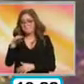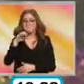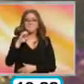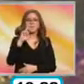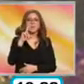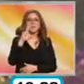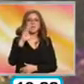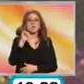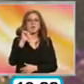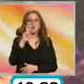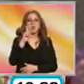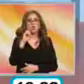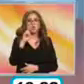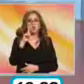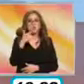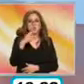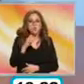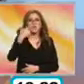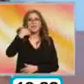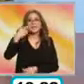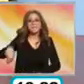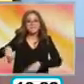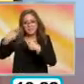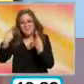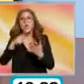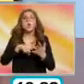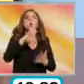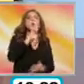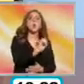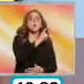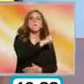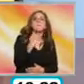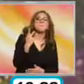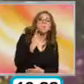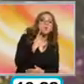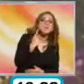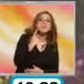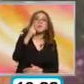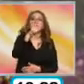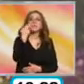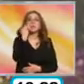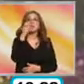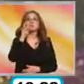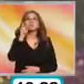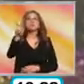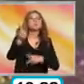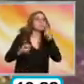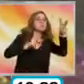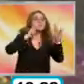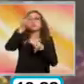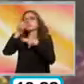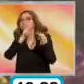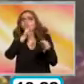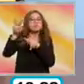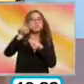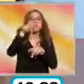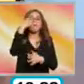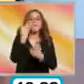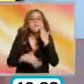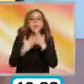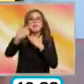quieren vender algo o los ideólogos políticos, estamos viendo el mundo que otros quieren que veamos porque estamos tragando lo loco de manera